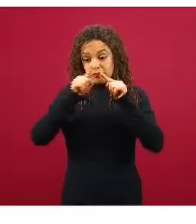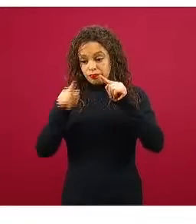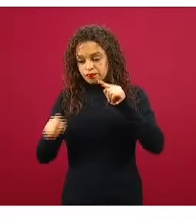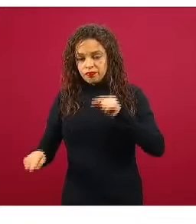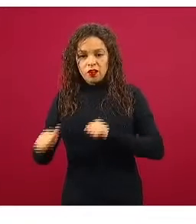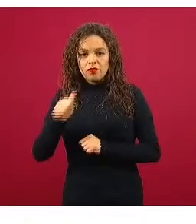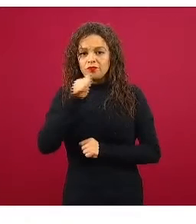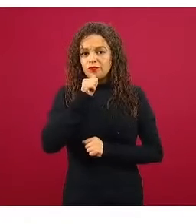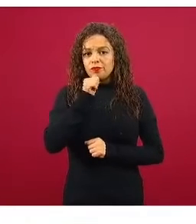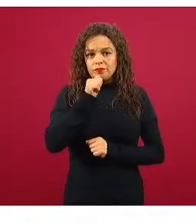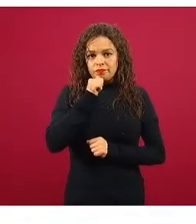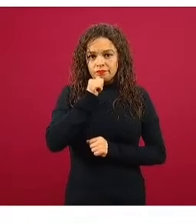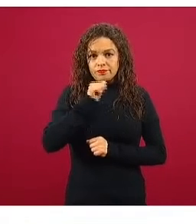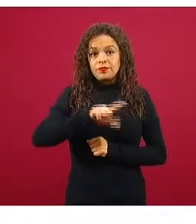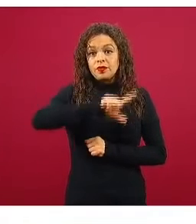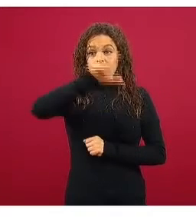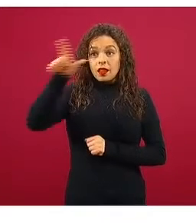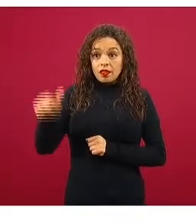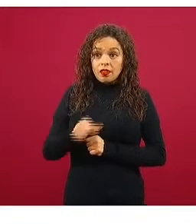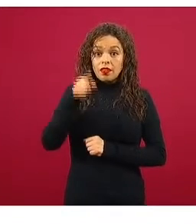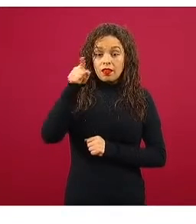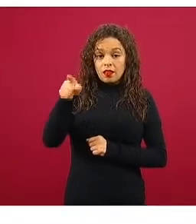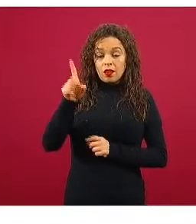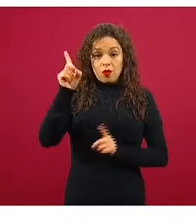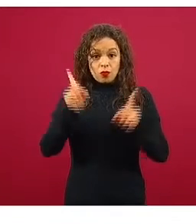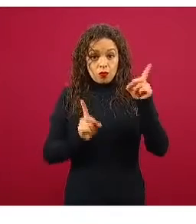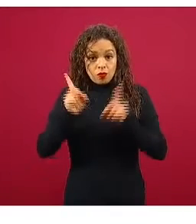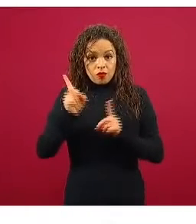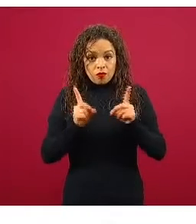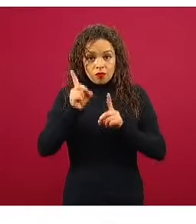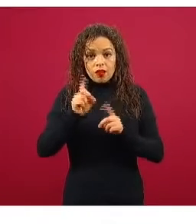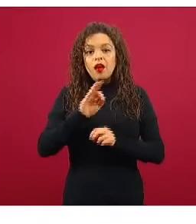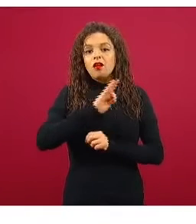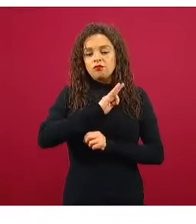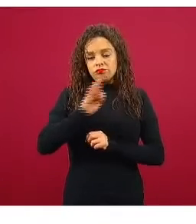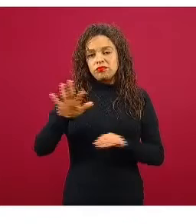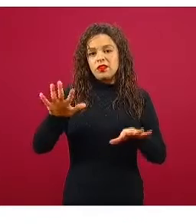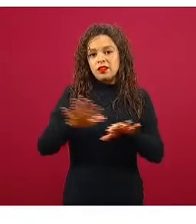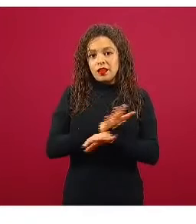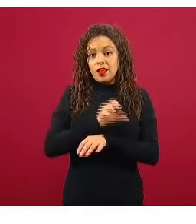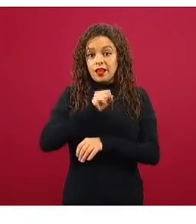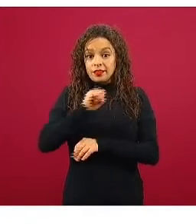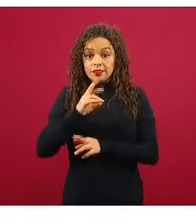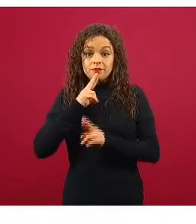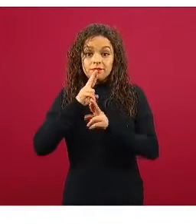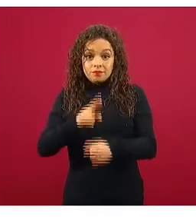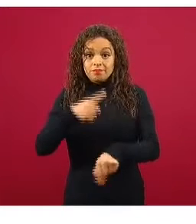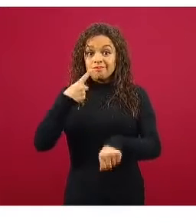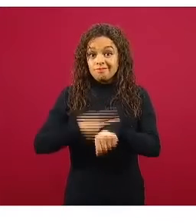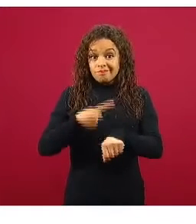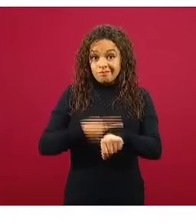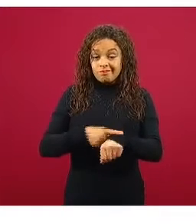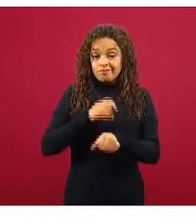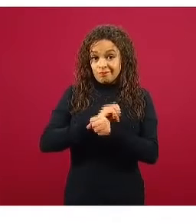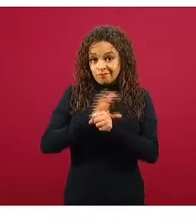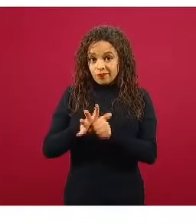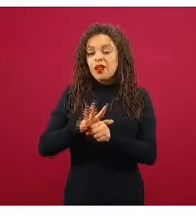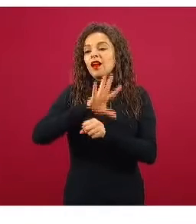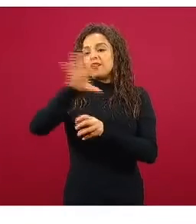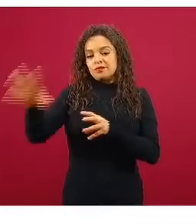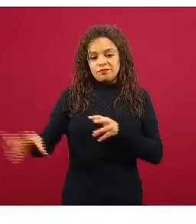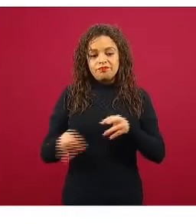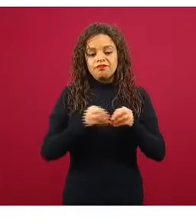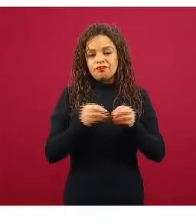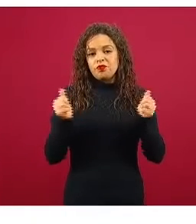sospechosos pasarán a ser en su momento parte de los casos confirmados en la medida que vayamos avanzando los días y en la medida que también